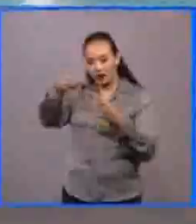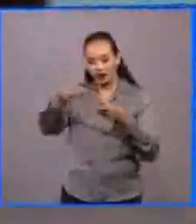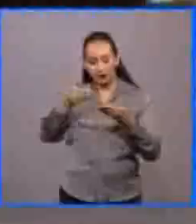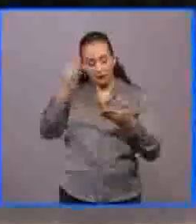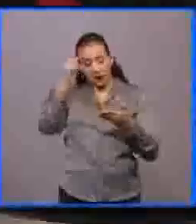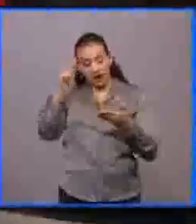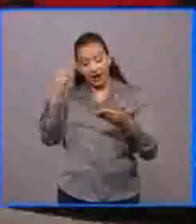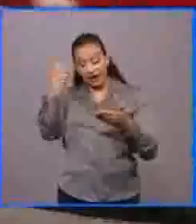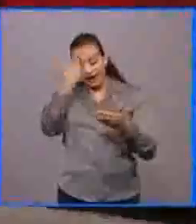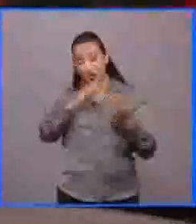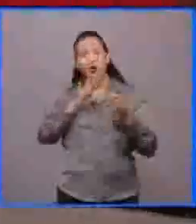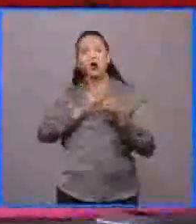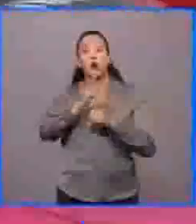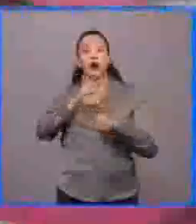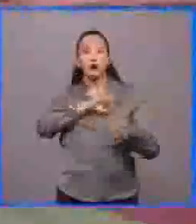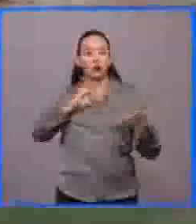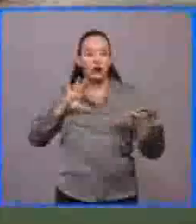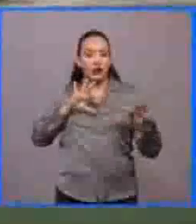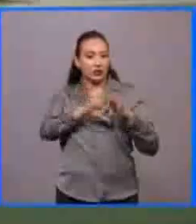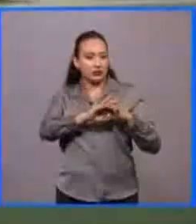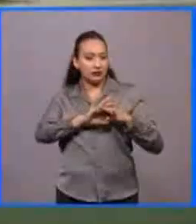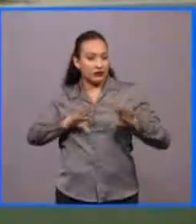se adecúe más al caso específico.